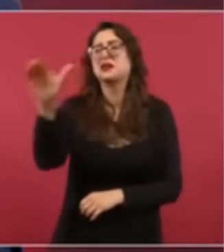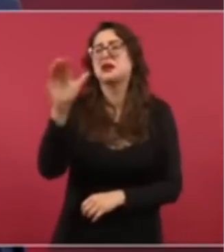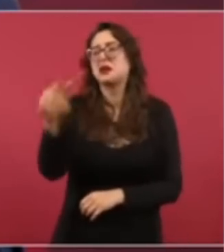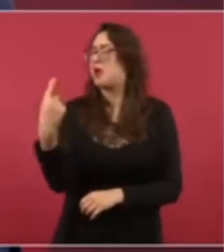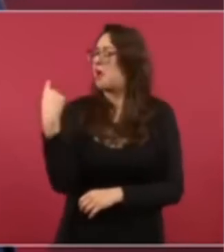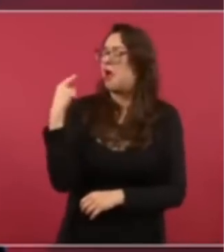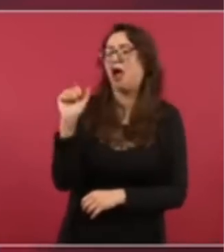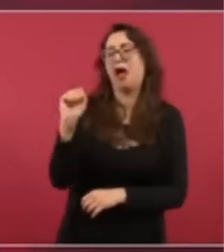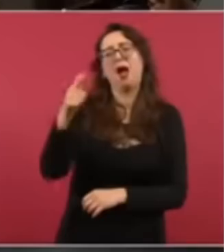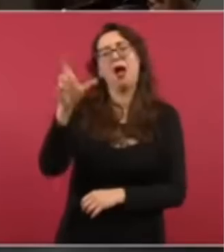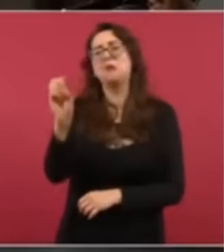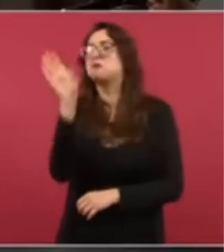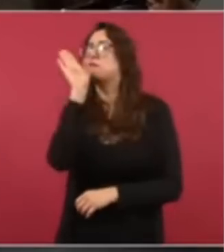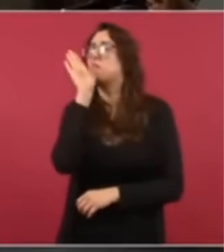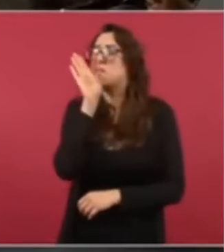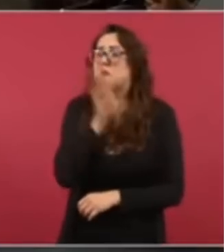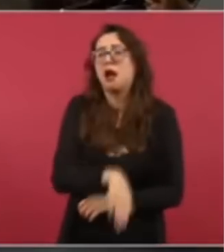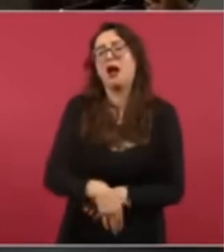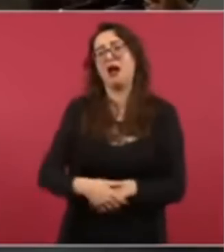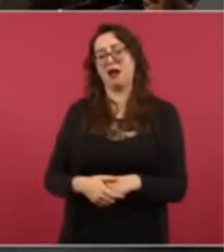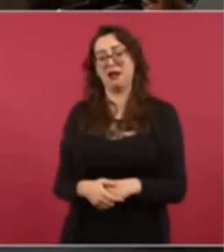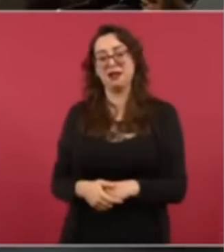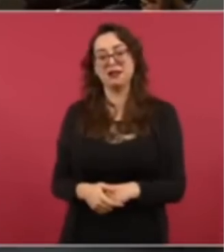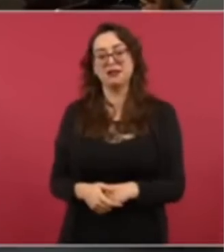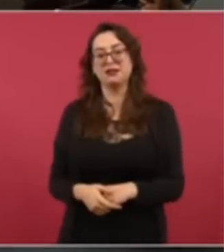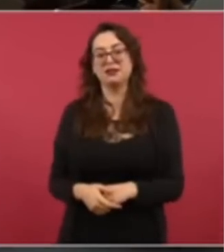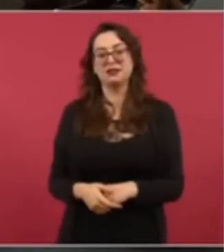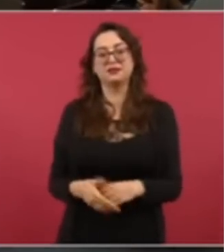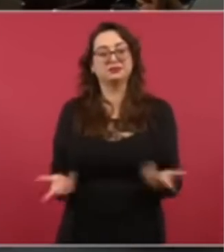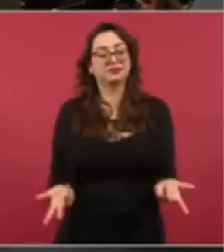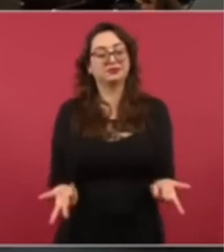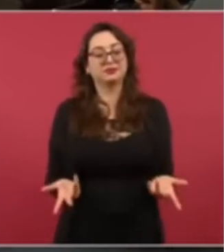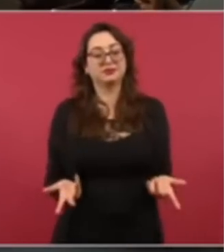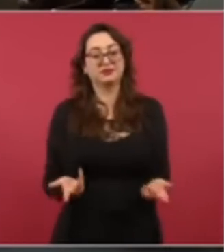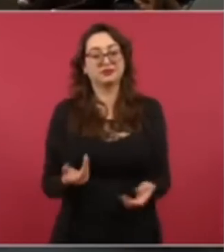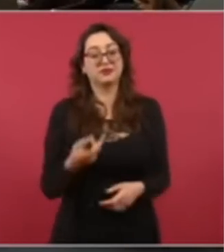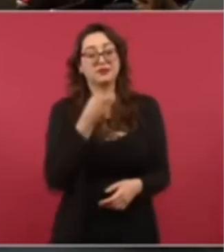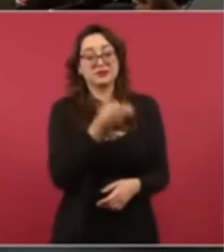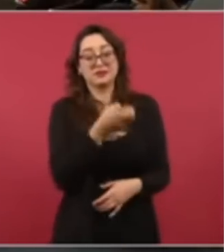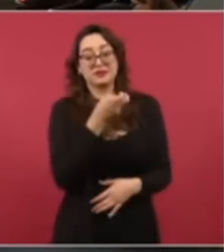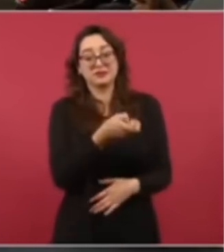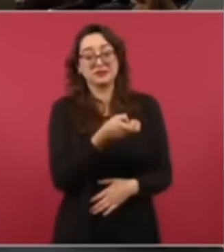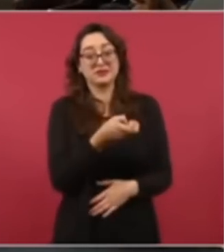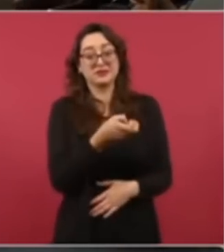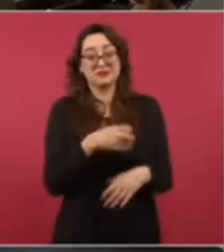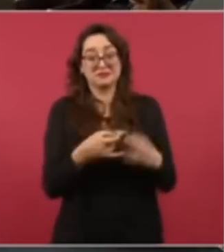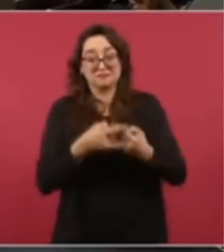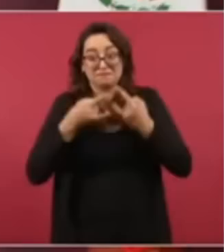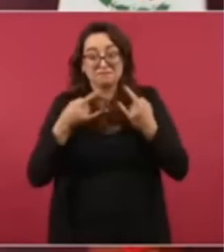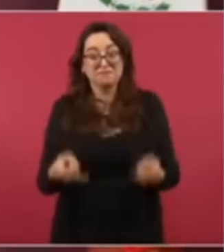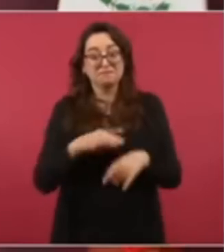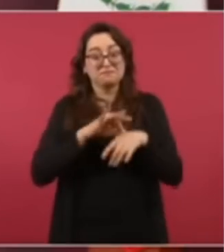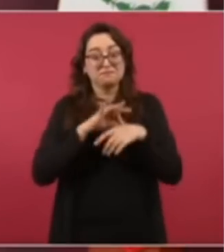Y van también, miren, esto es en Miramar, todos